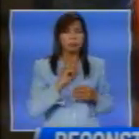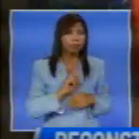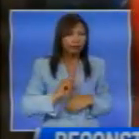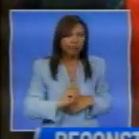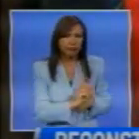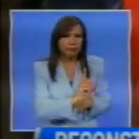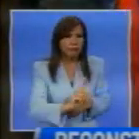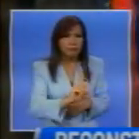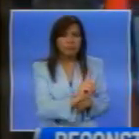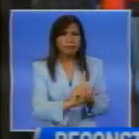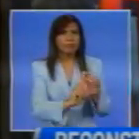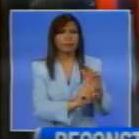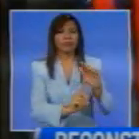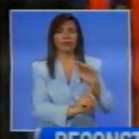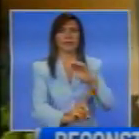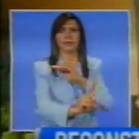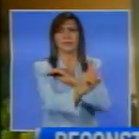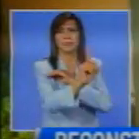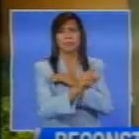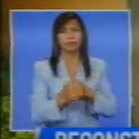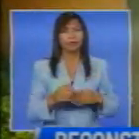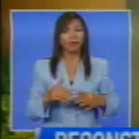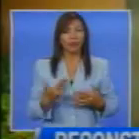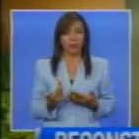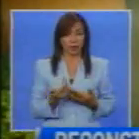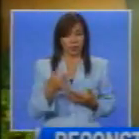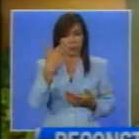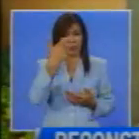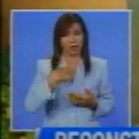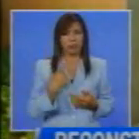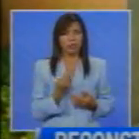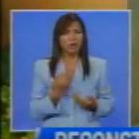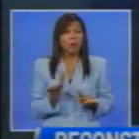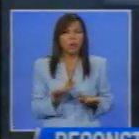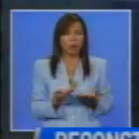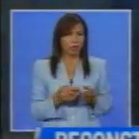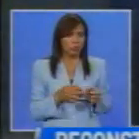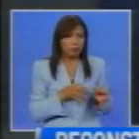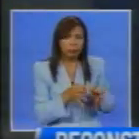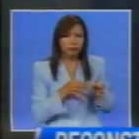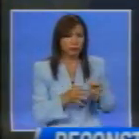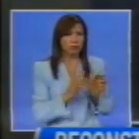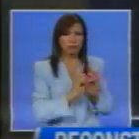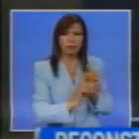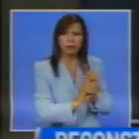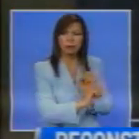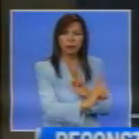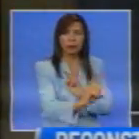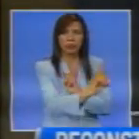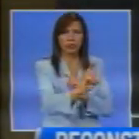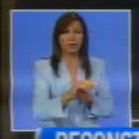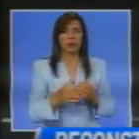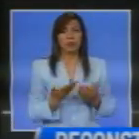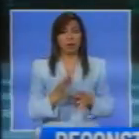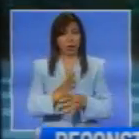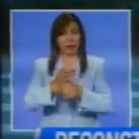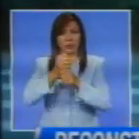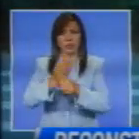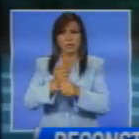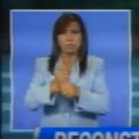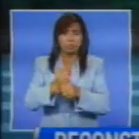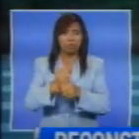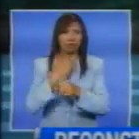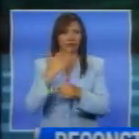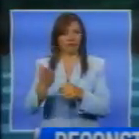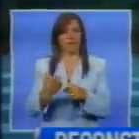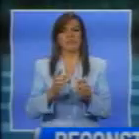El interno además mostró detalladamente los lugares que utilizó para huir y donde aparentemente habría violentado todo filtro de seguridad que existe